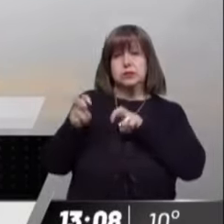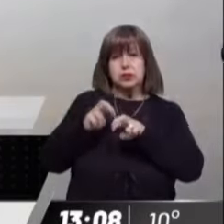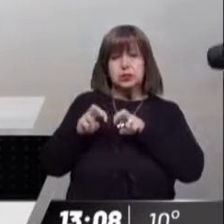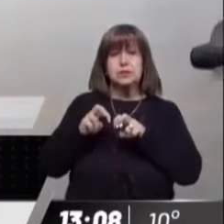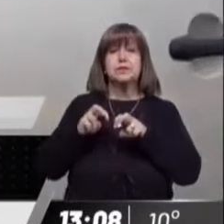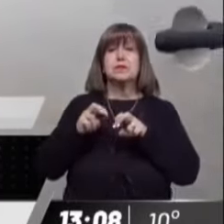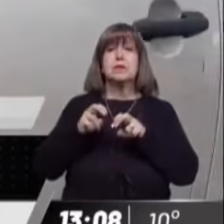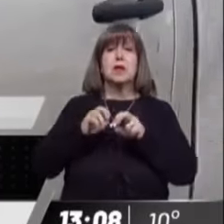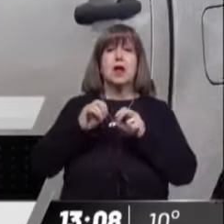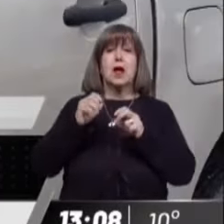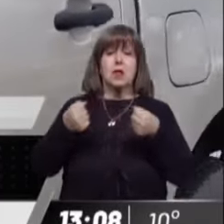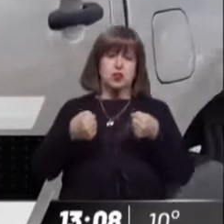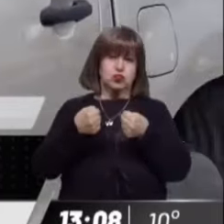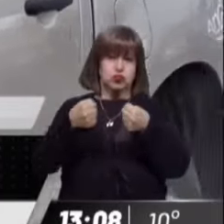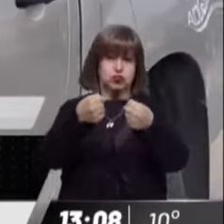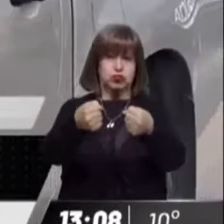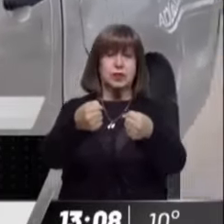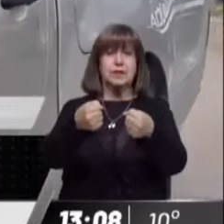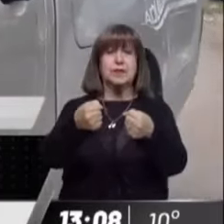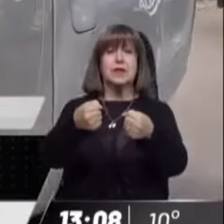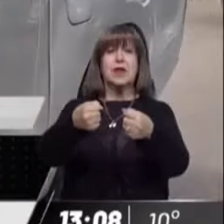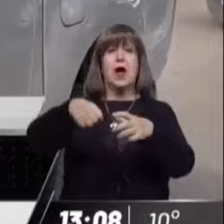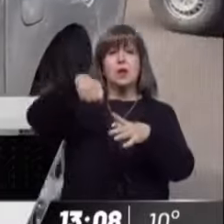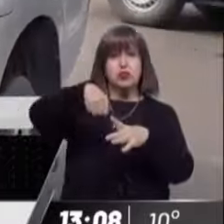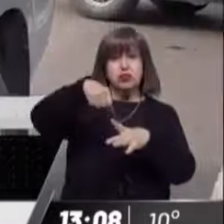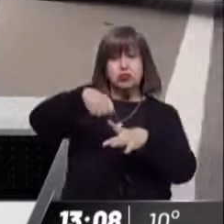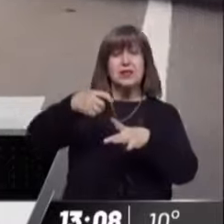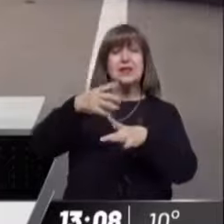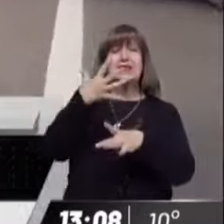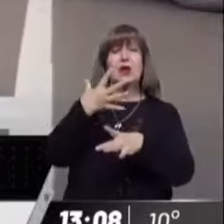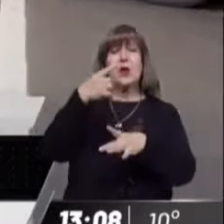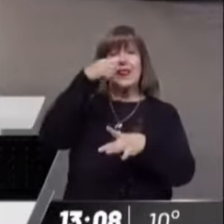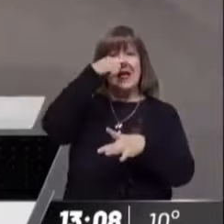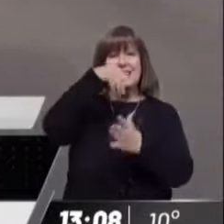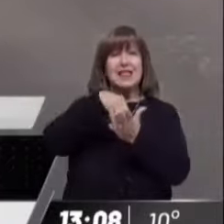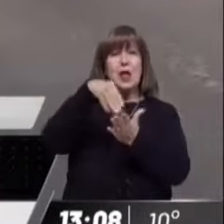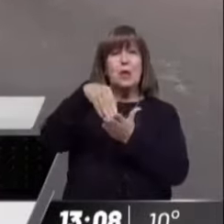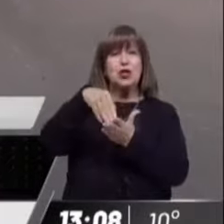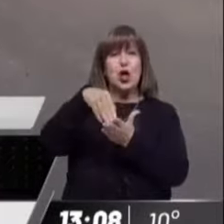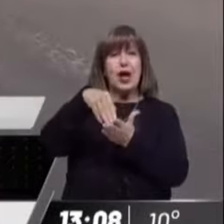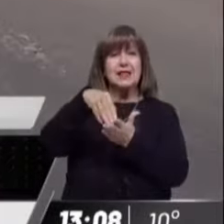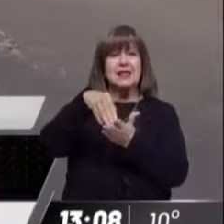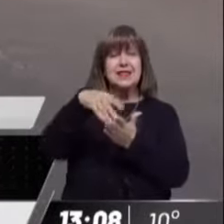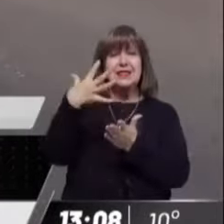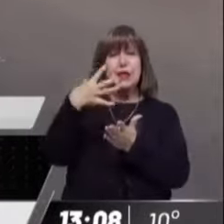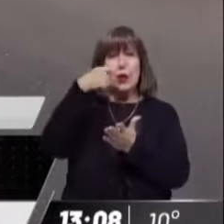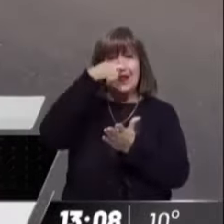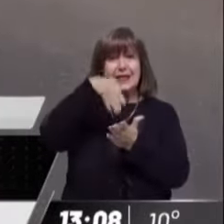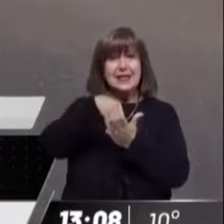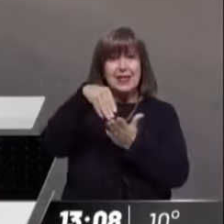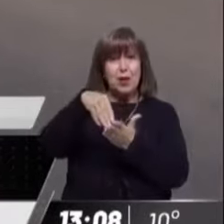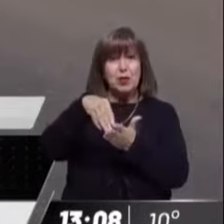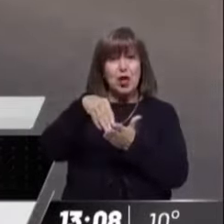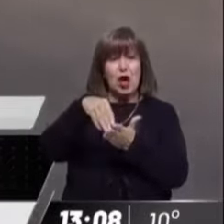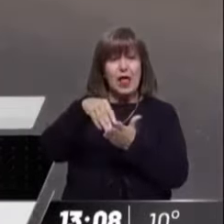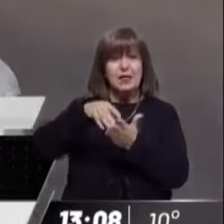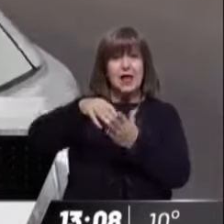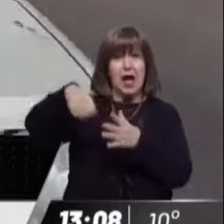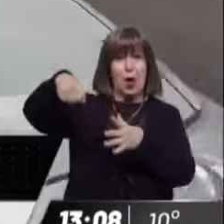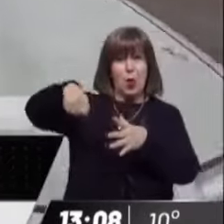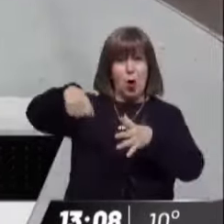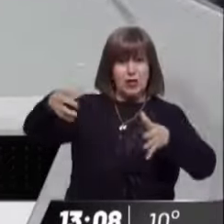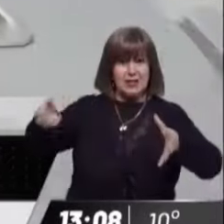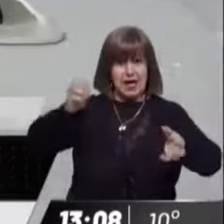57 millones de pesos, que era lo recaudado, más o menos, lo estimado de este fin de semana en este